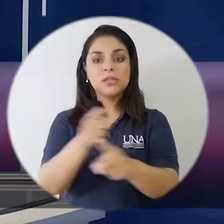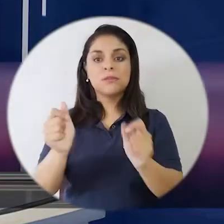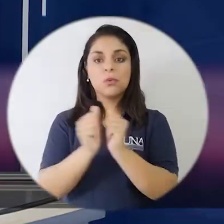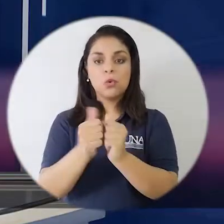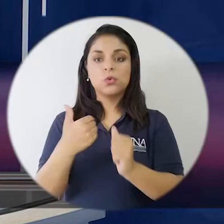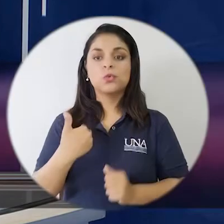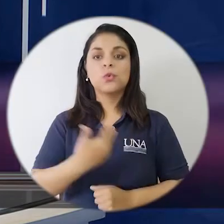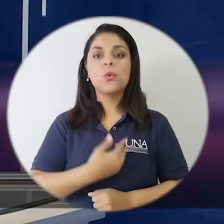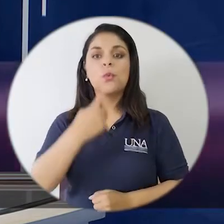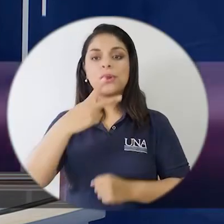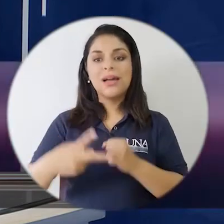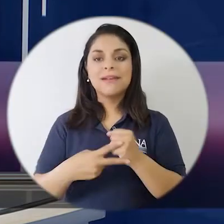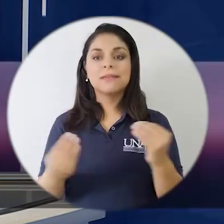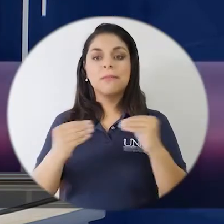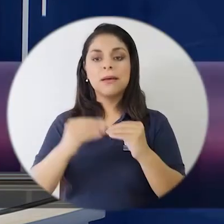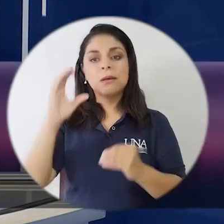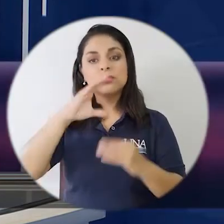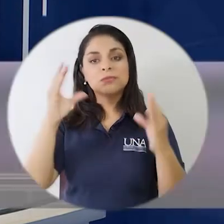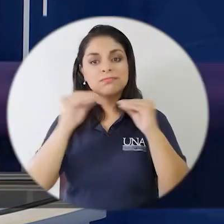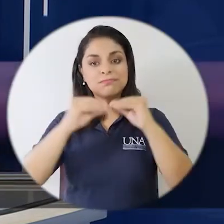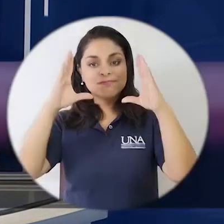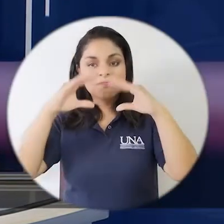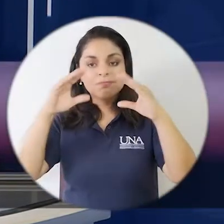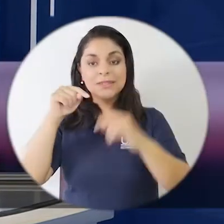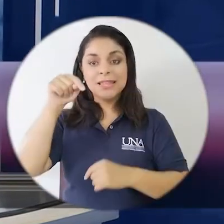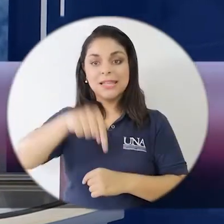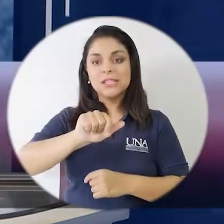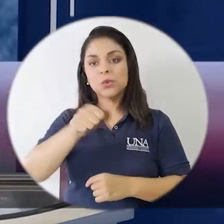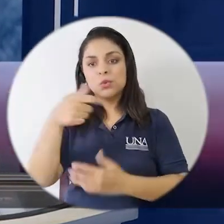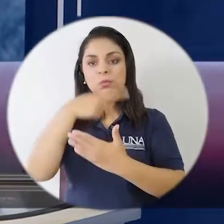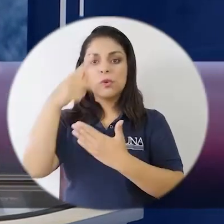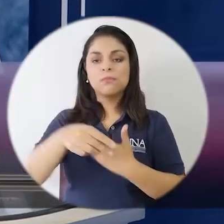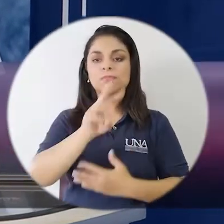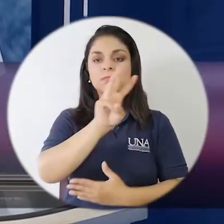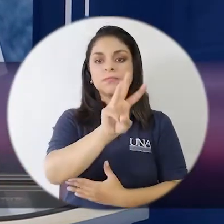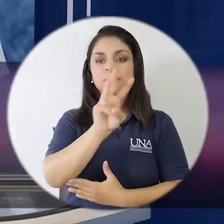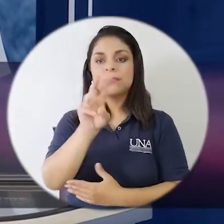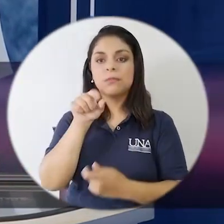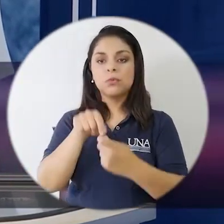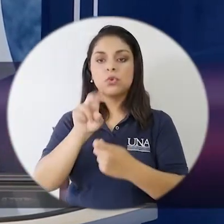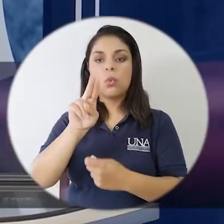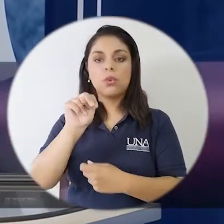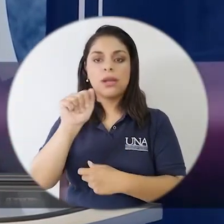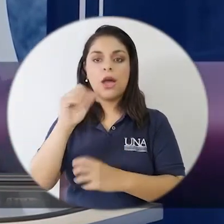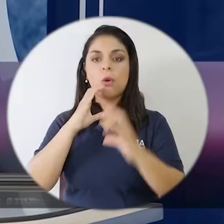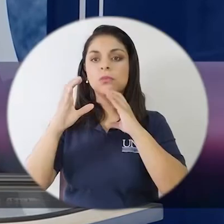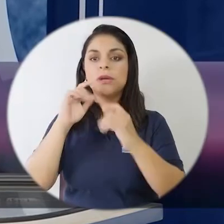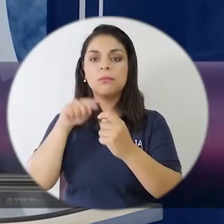por acompañarnos, y a ustedes por estar con nosotros una vez más. Busque más información sobre este y otros programas en